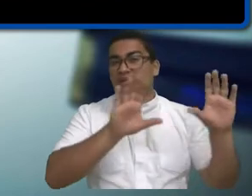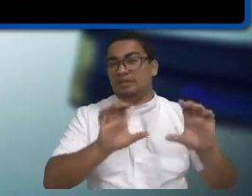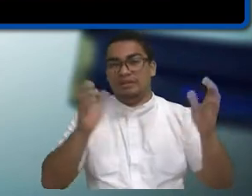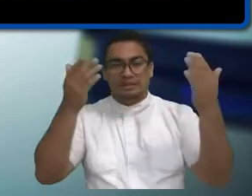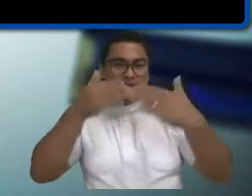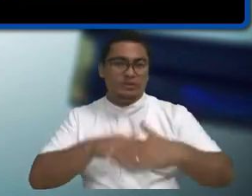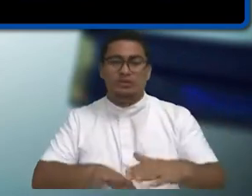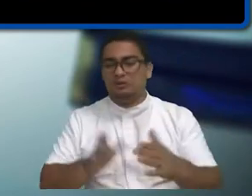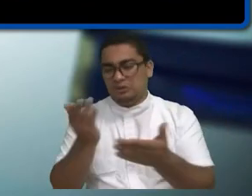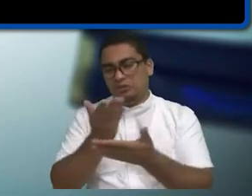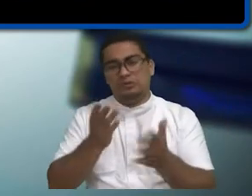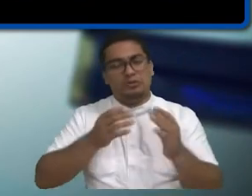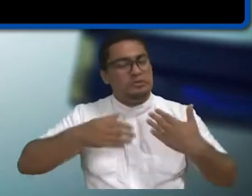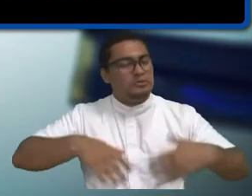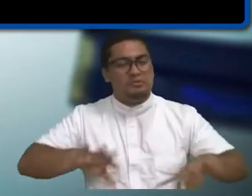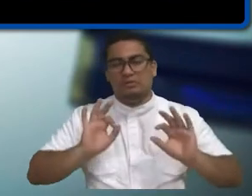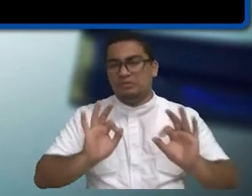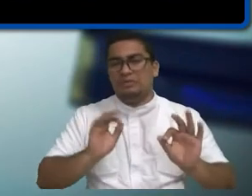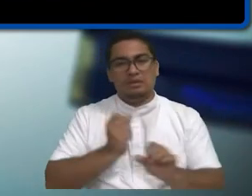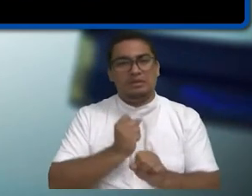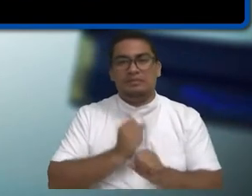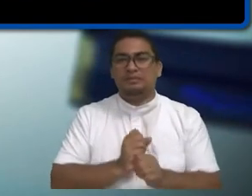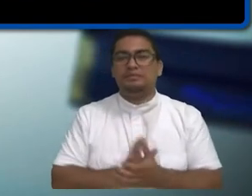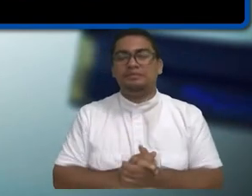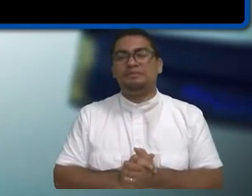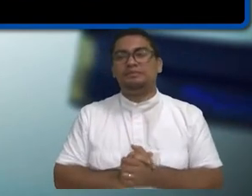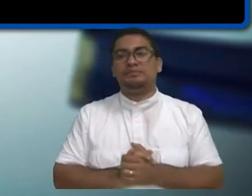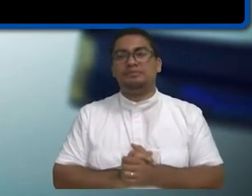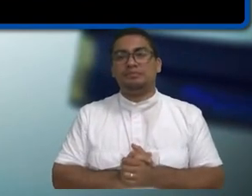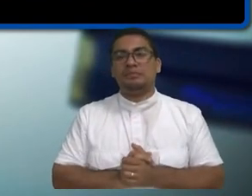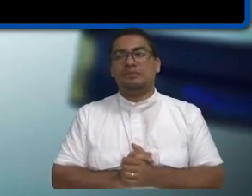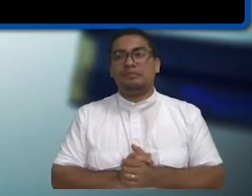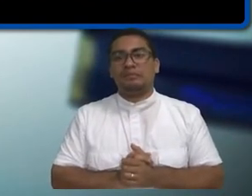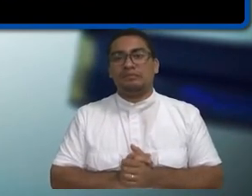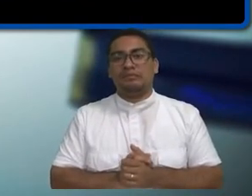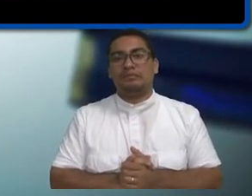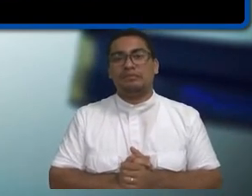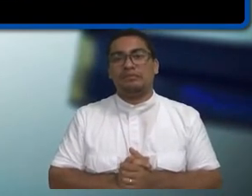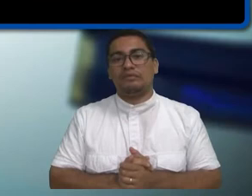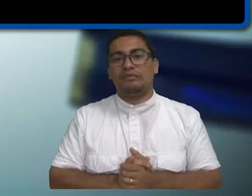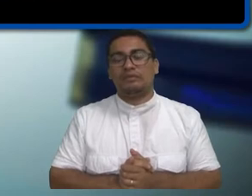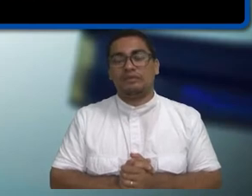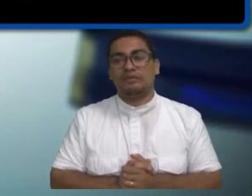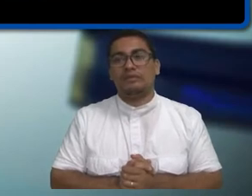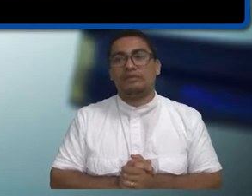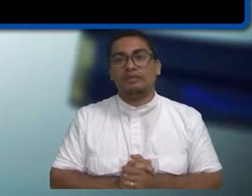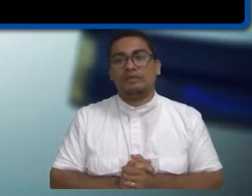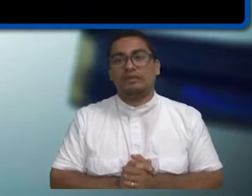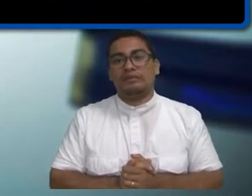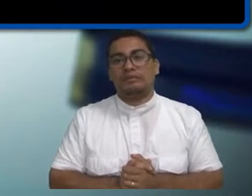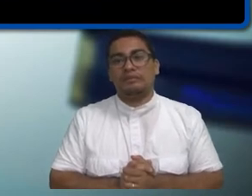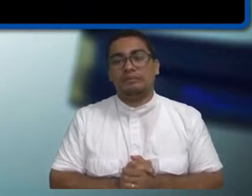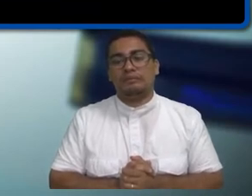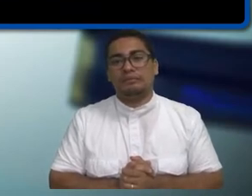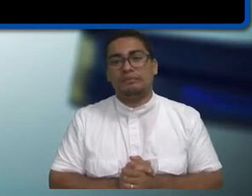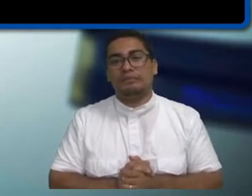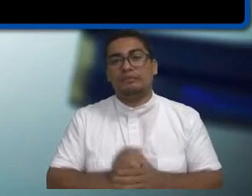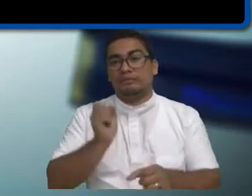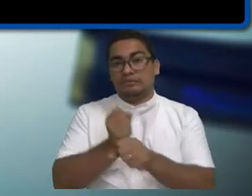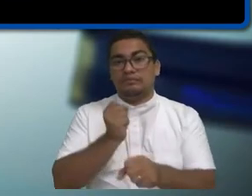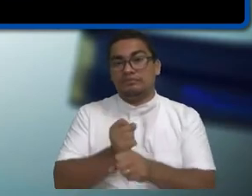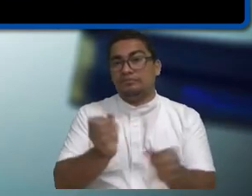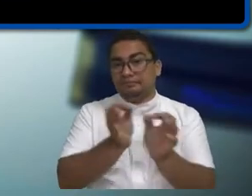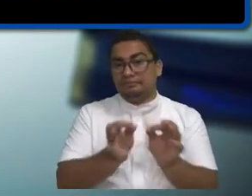pues tu trabajo este estudio es hoy válido que explique esta parte compañero porque es un eje de trabajo muy